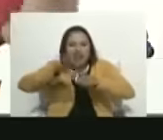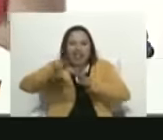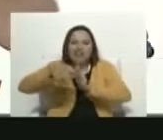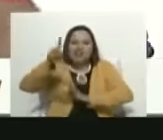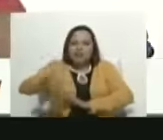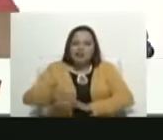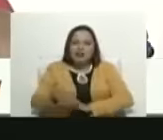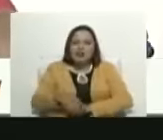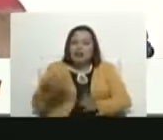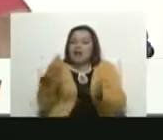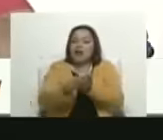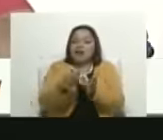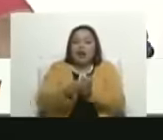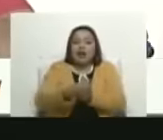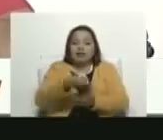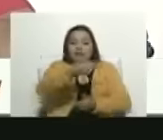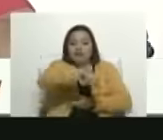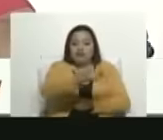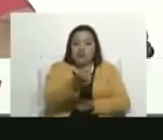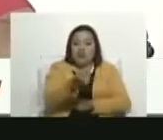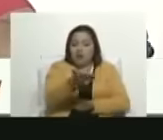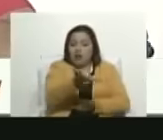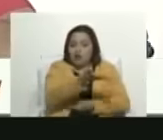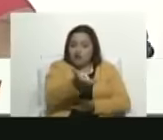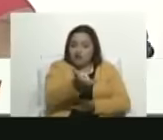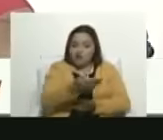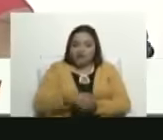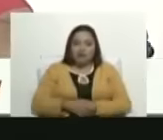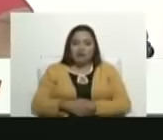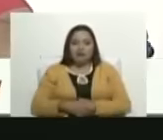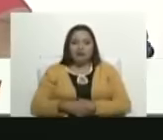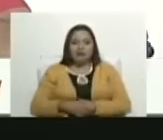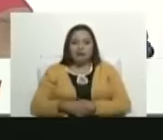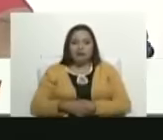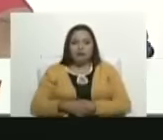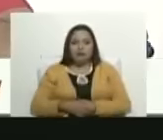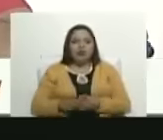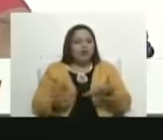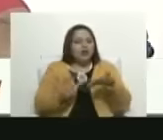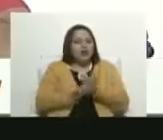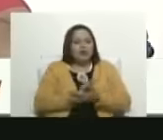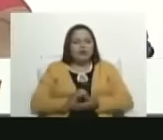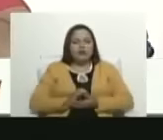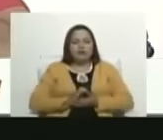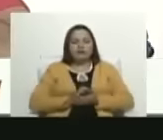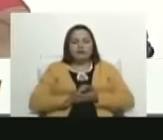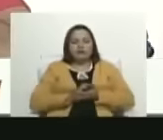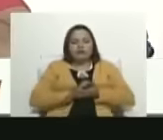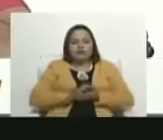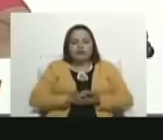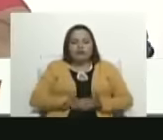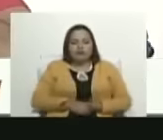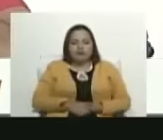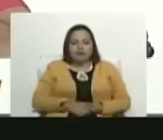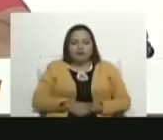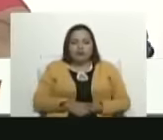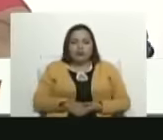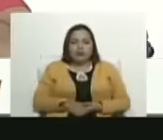es el que le paga las cuentas a ellos, o quien les paga las cuentas a ellos. Con respecto a la cantidad